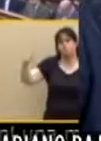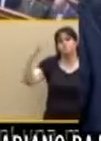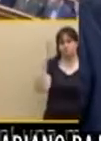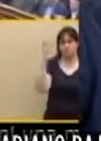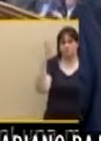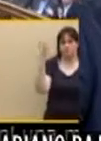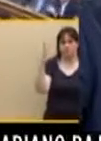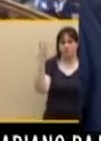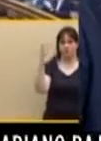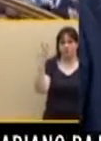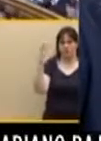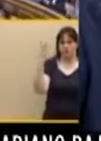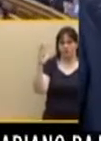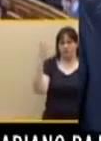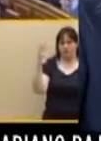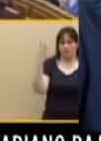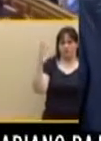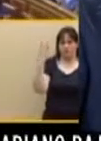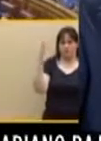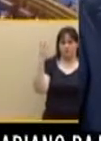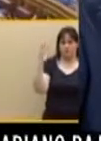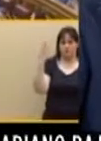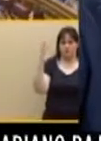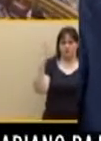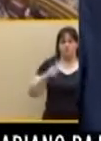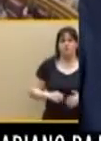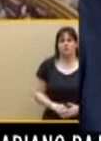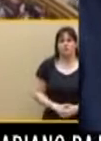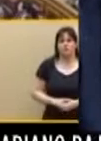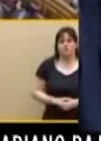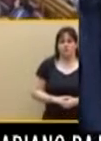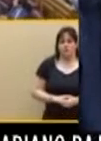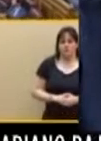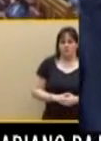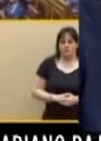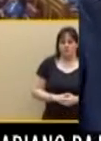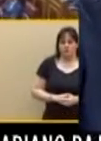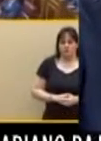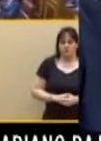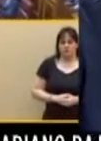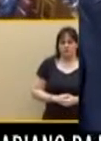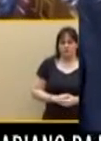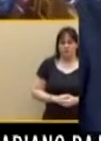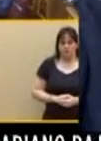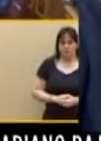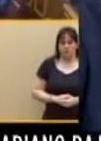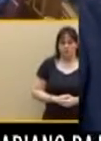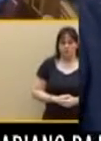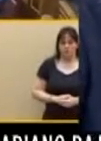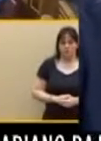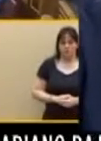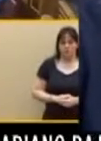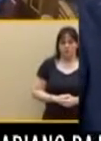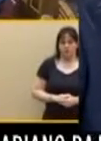absolutamente corrupto y que el país está en manos de un grupo de criminales que es básicamente la idea que expresa irene